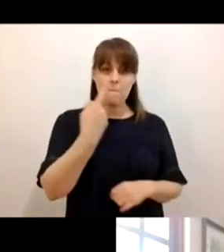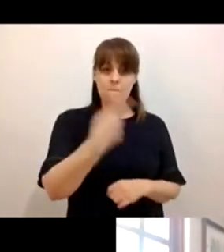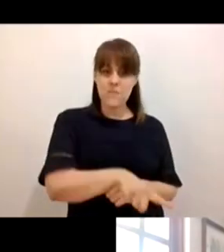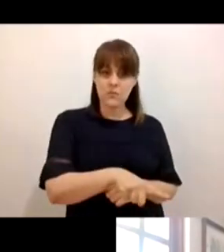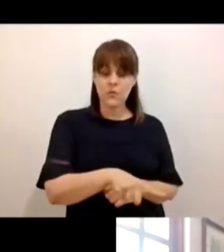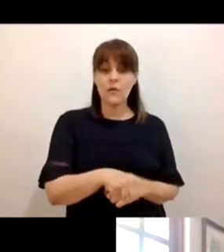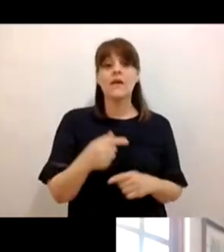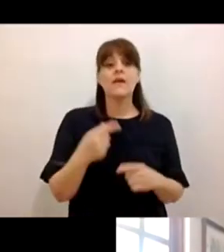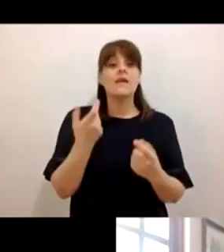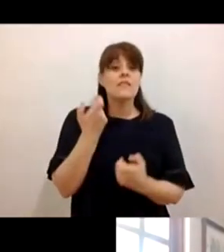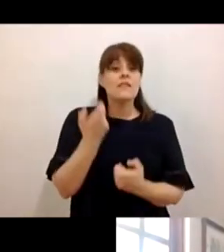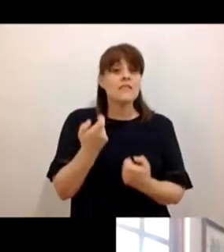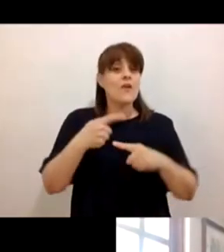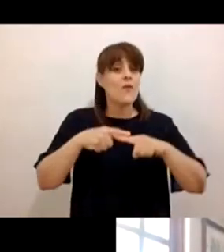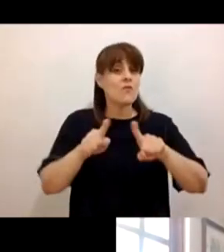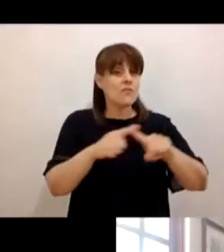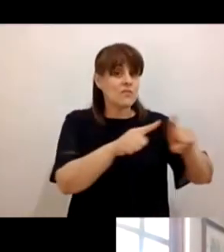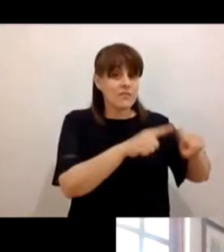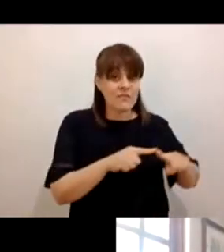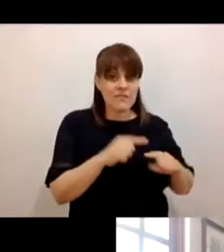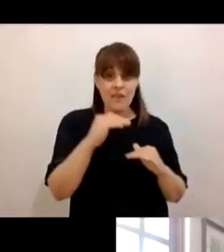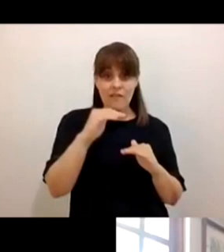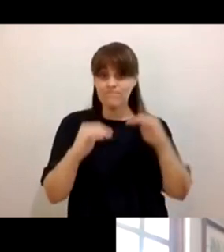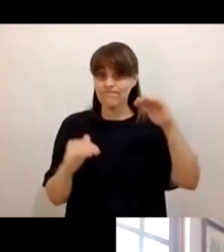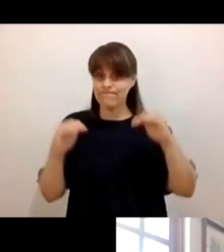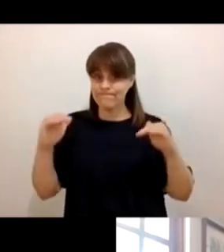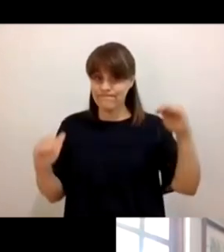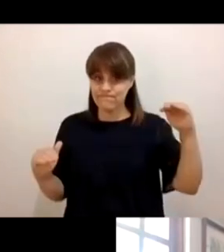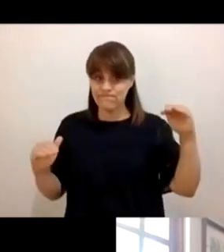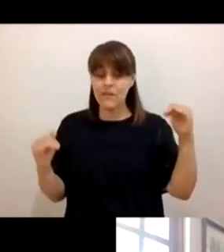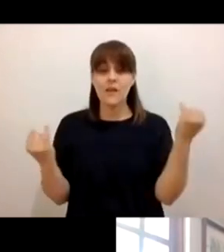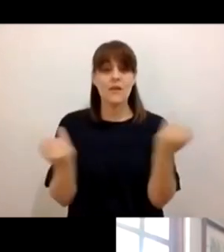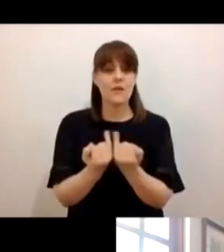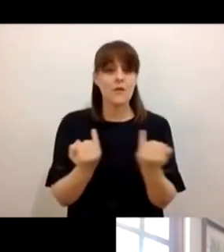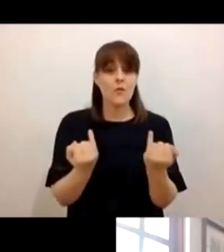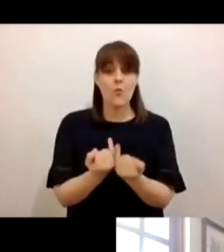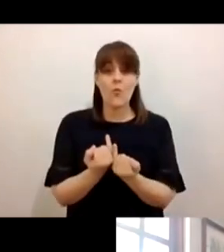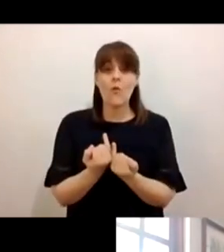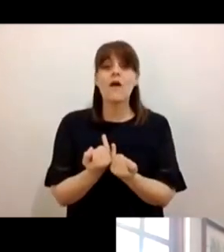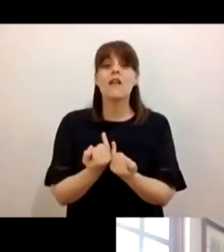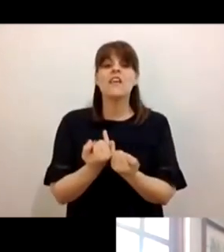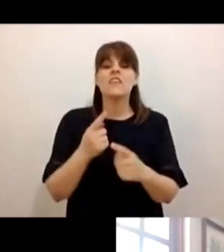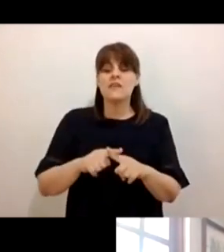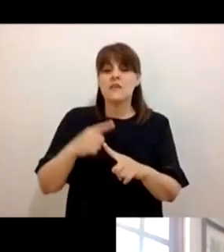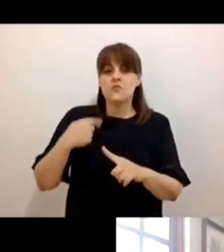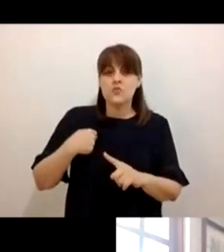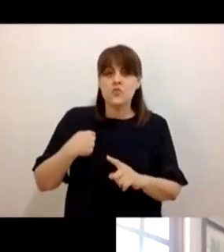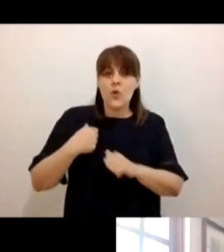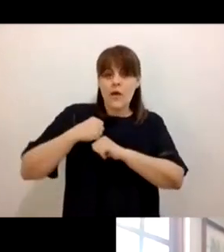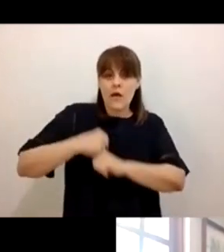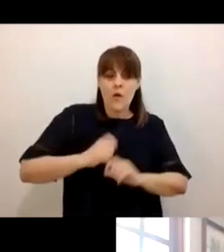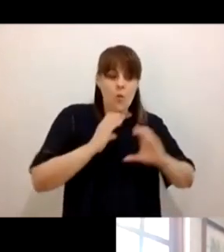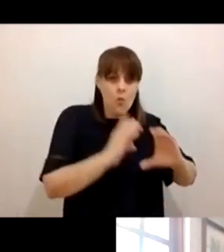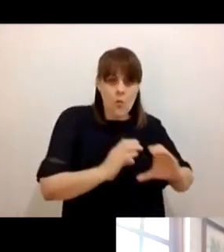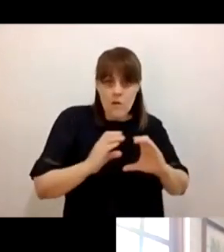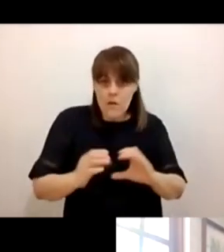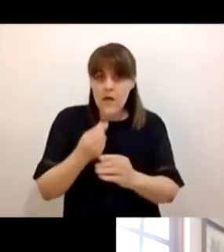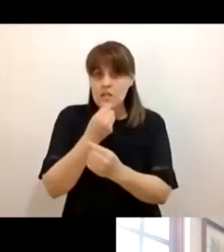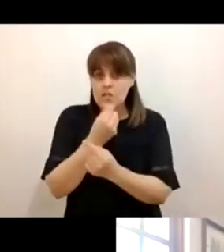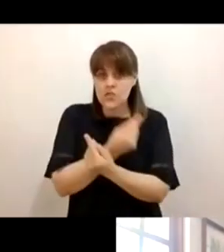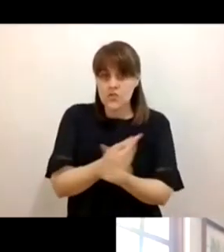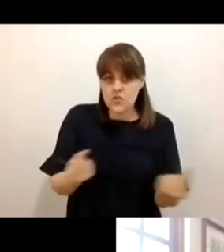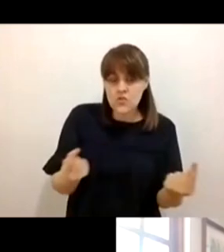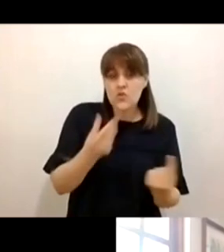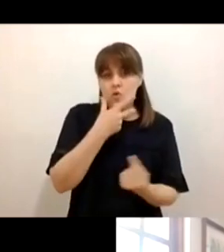económicas y la falta de recursos que tienen las personas que se encargan del cuidado de las niñas y los niños al mismo